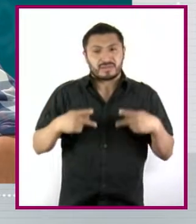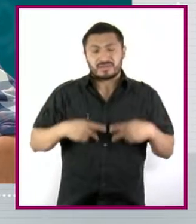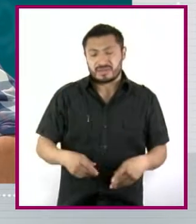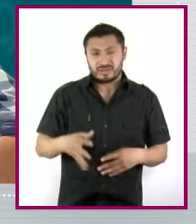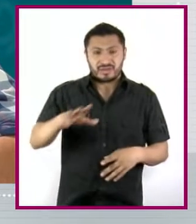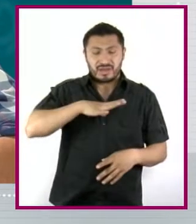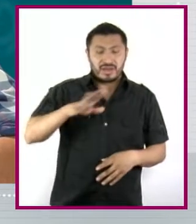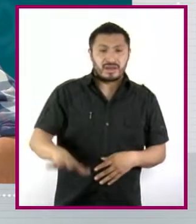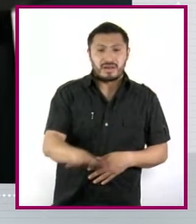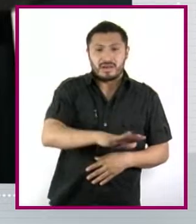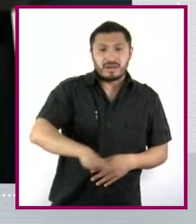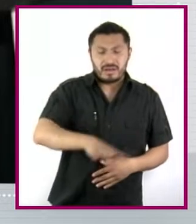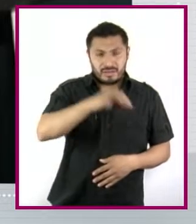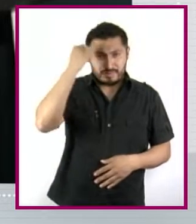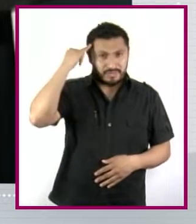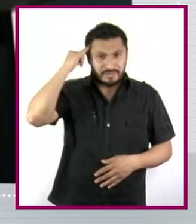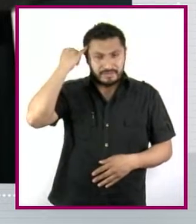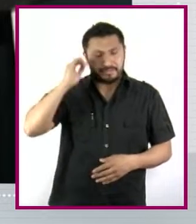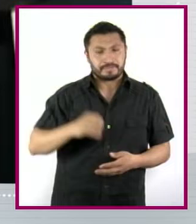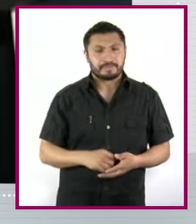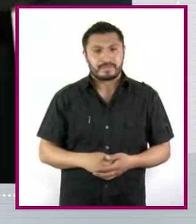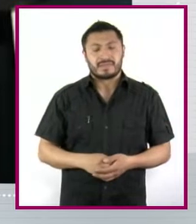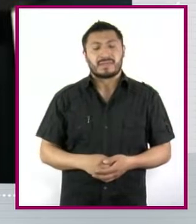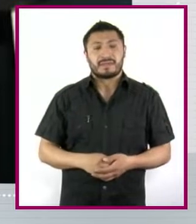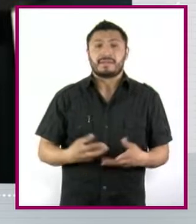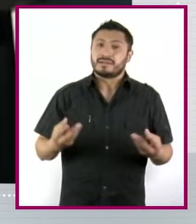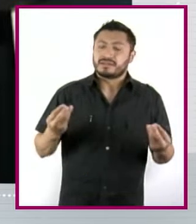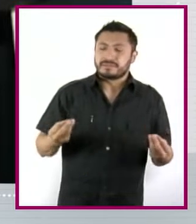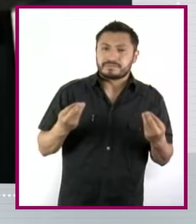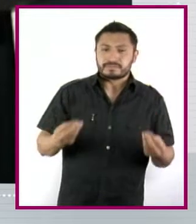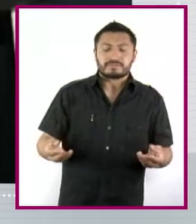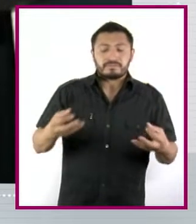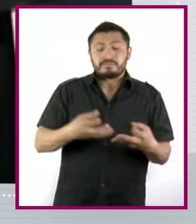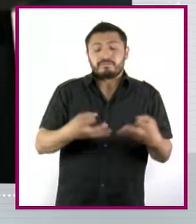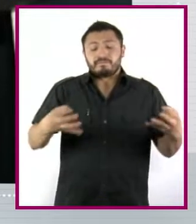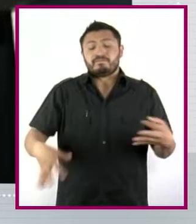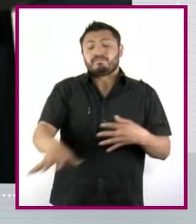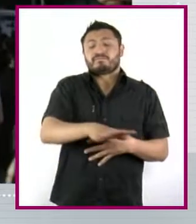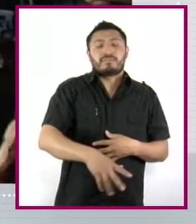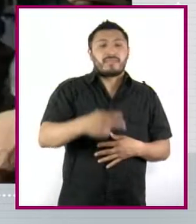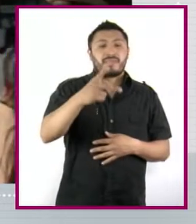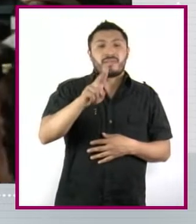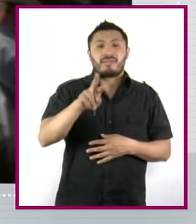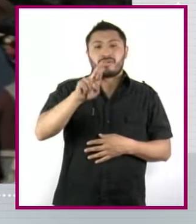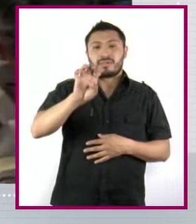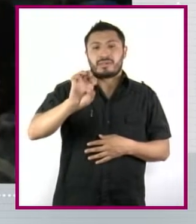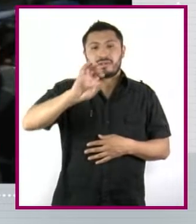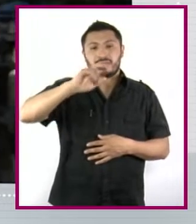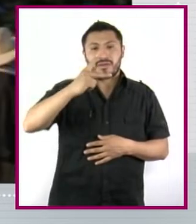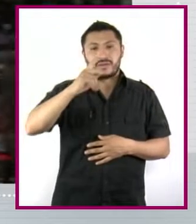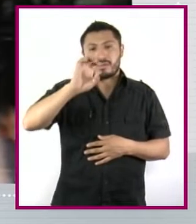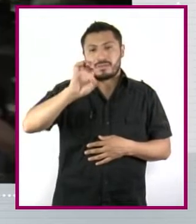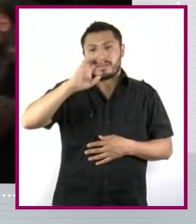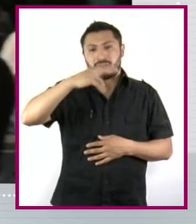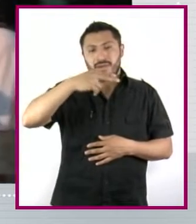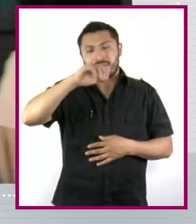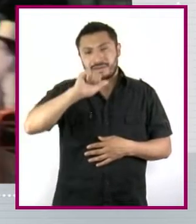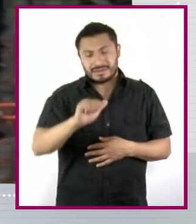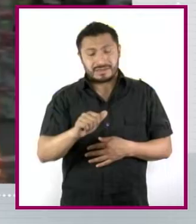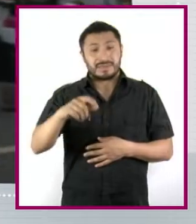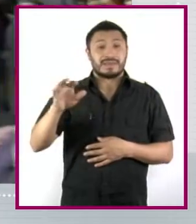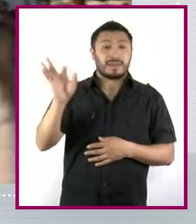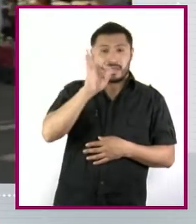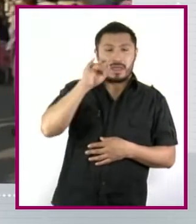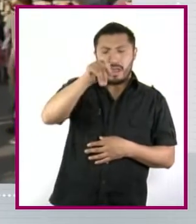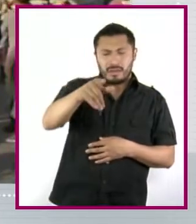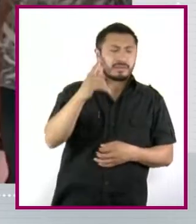poblaciones indígenas? En la mayoría de los territorios purépechas, uno puede percibir que si